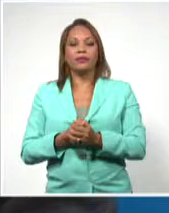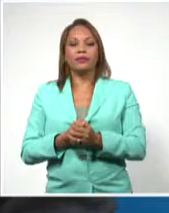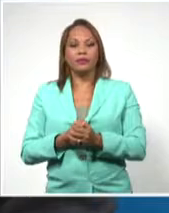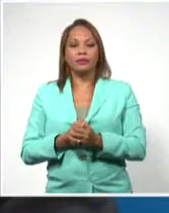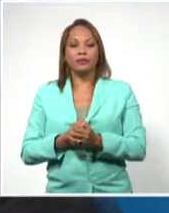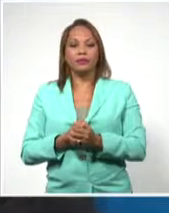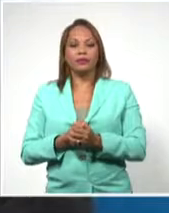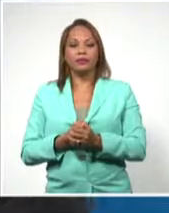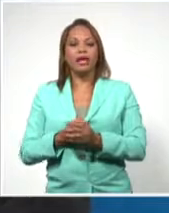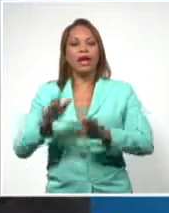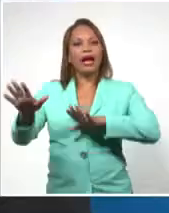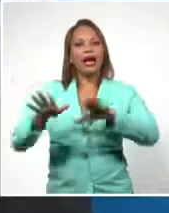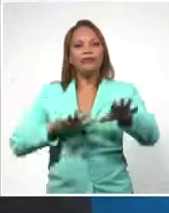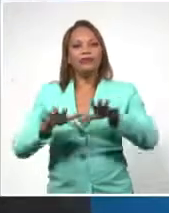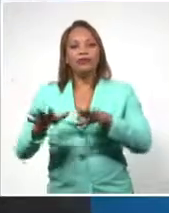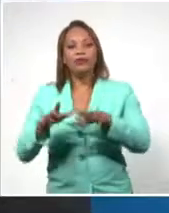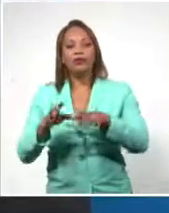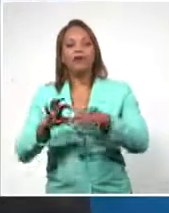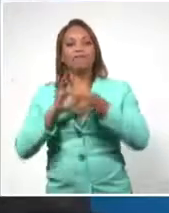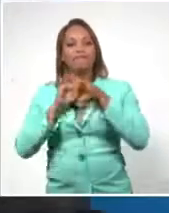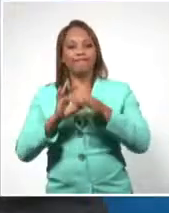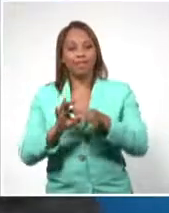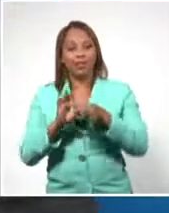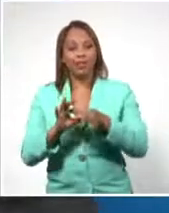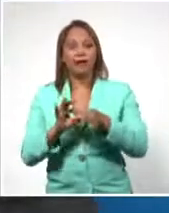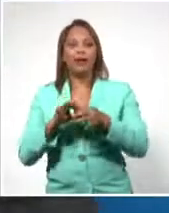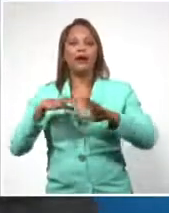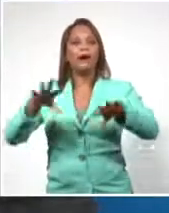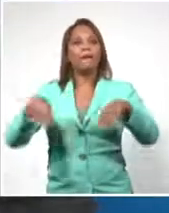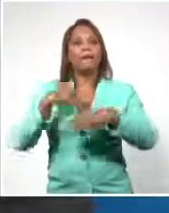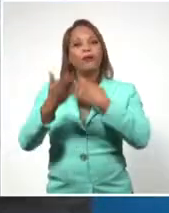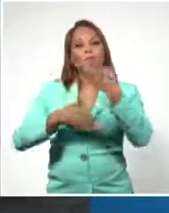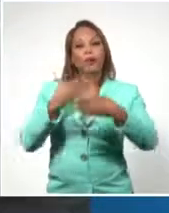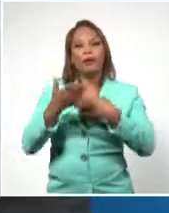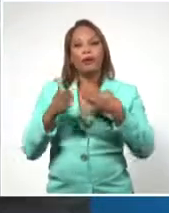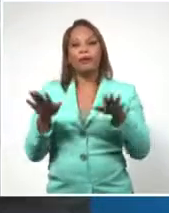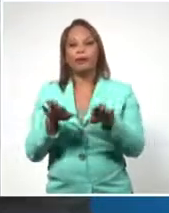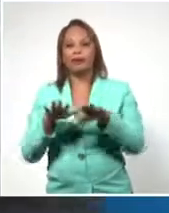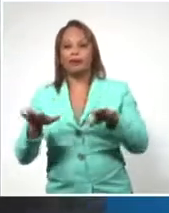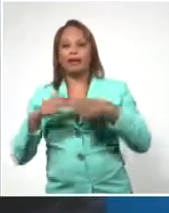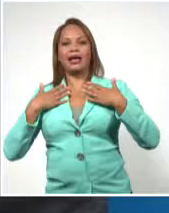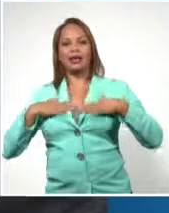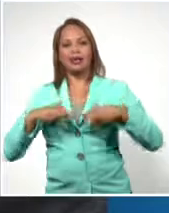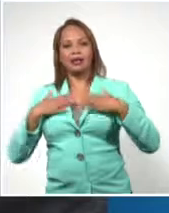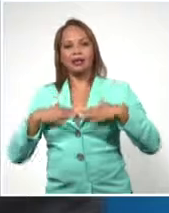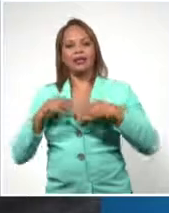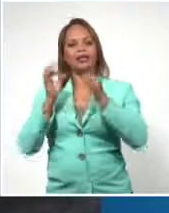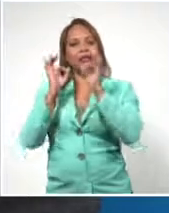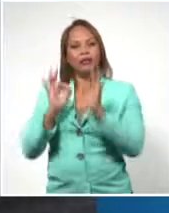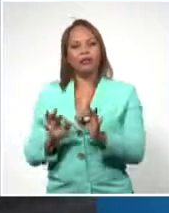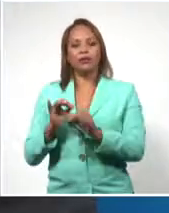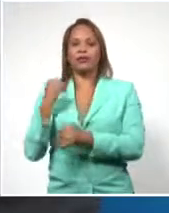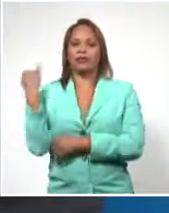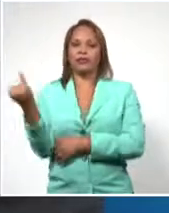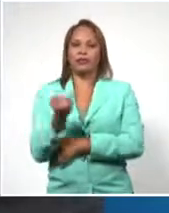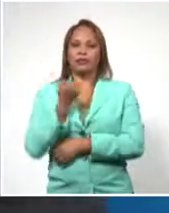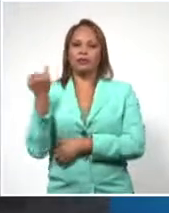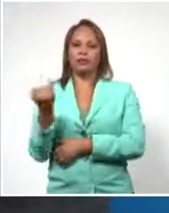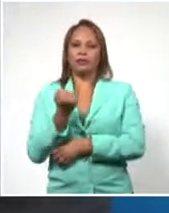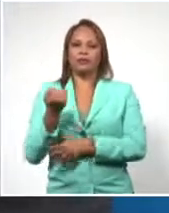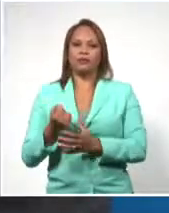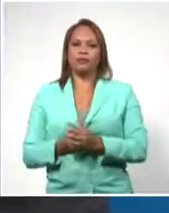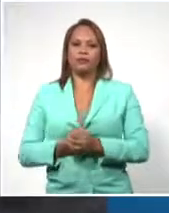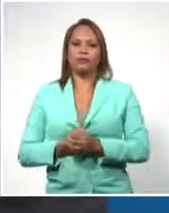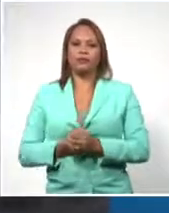unilaterales de graves consecuencias para la estabilidad y la seguridad internacionales.